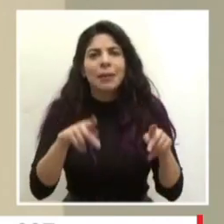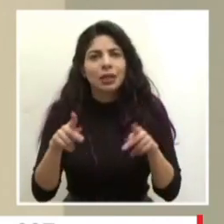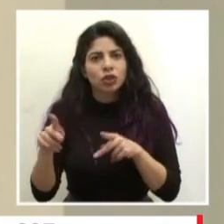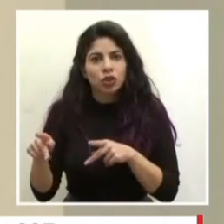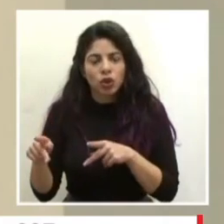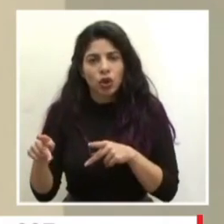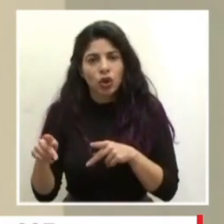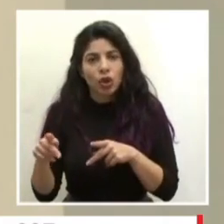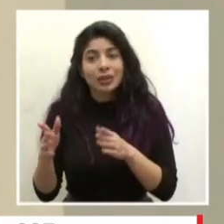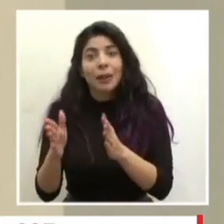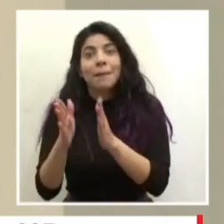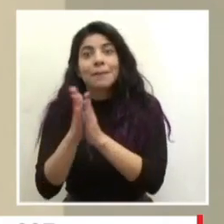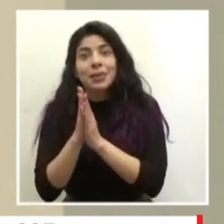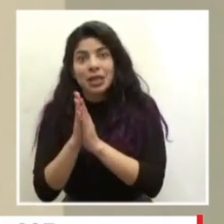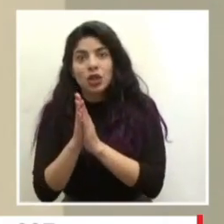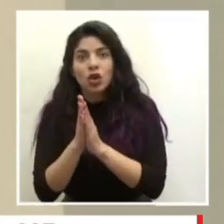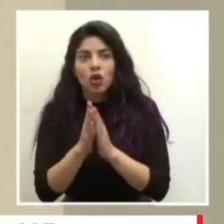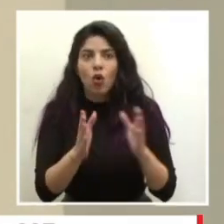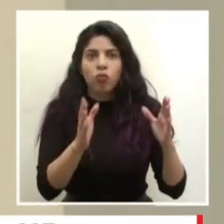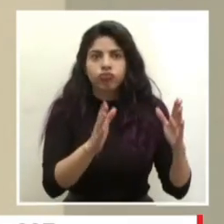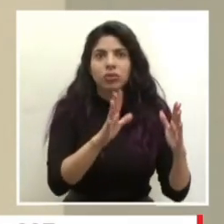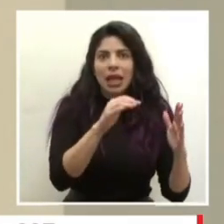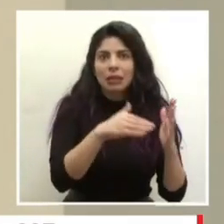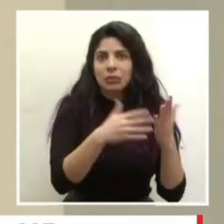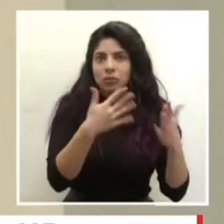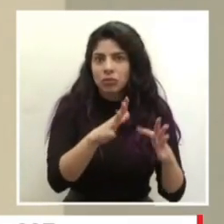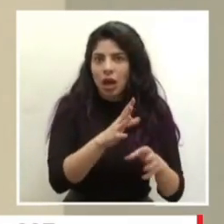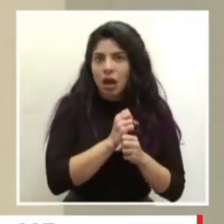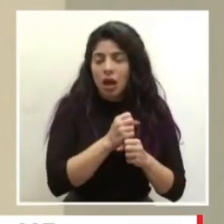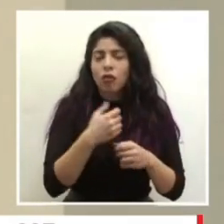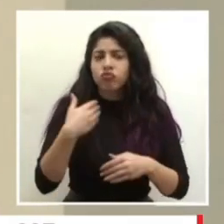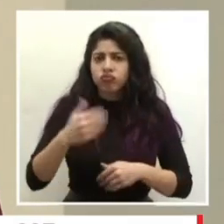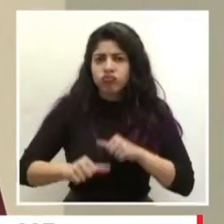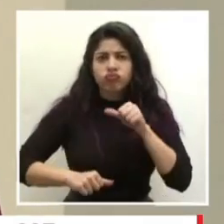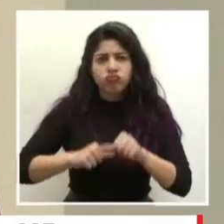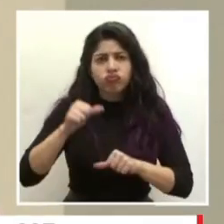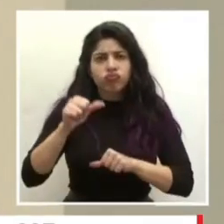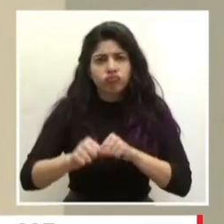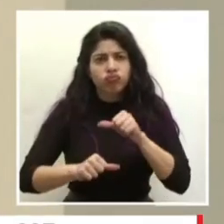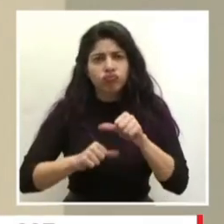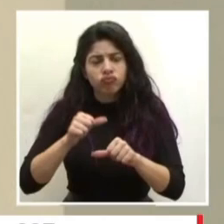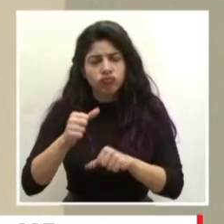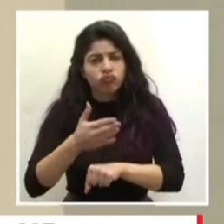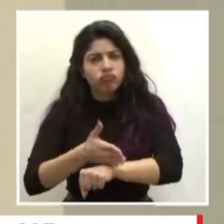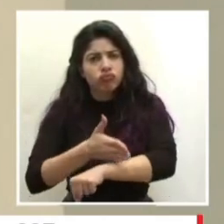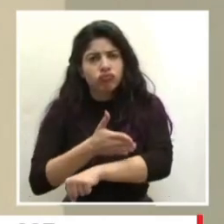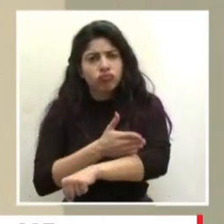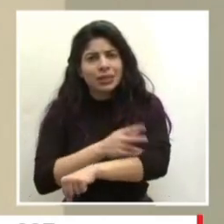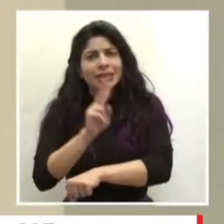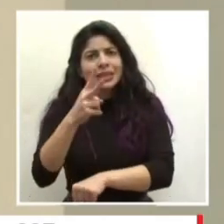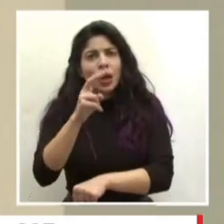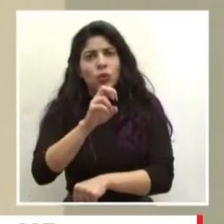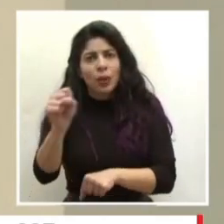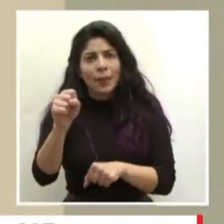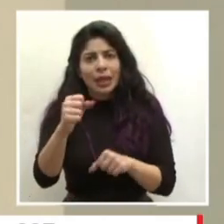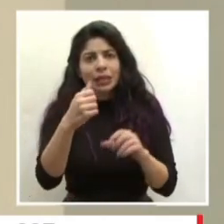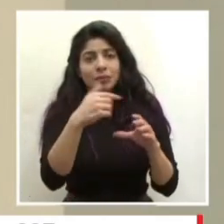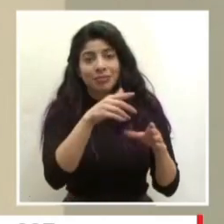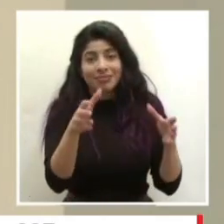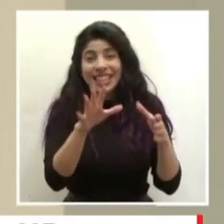la solicitud. Ya hemos avanzado de forma significativa con lo correspondiente al segundo mes de este grupo